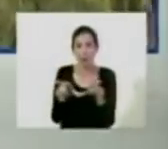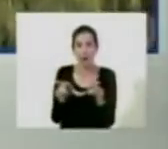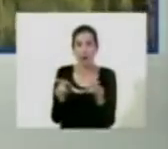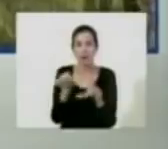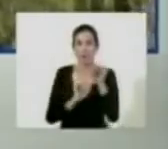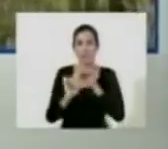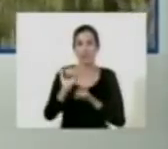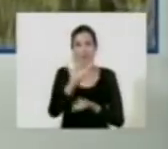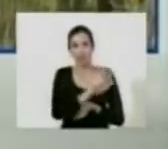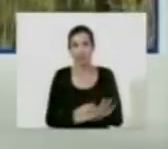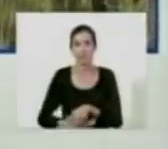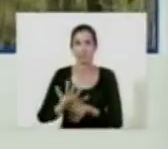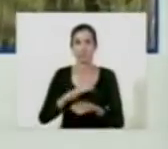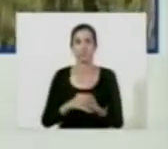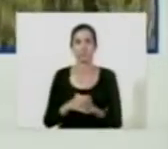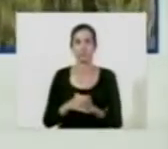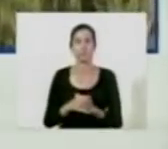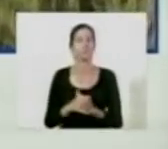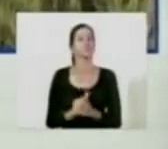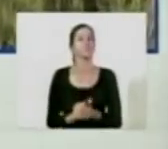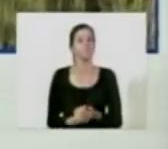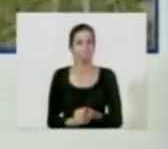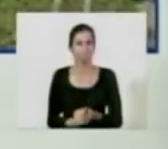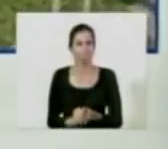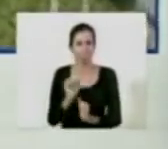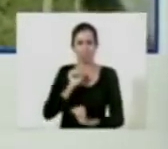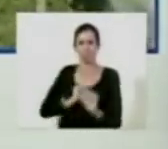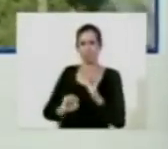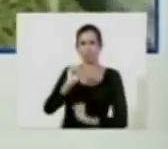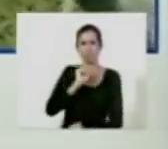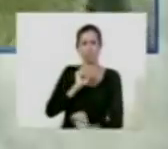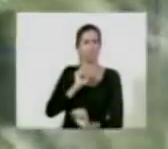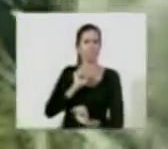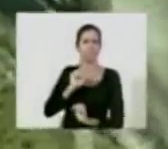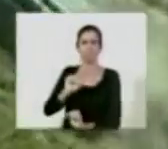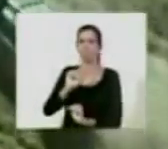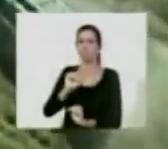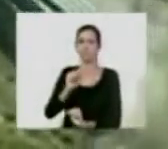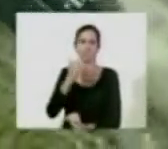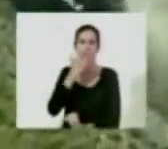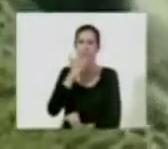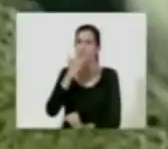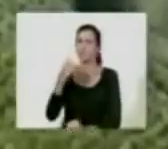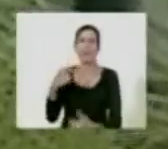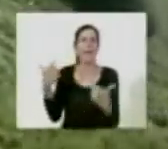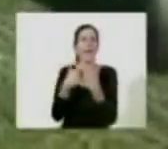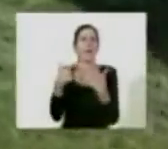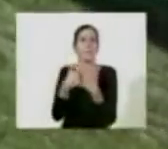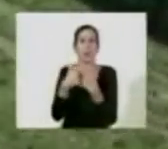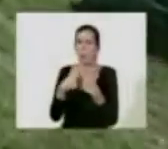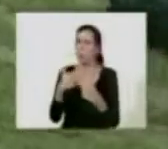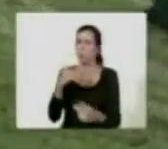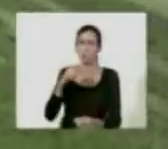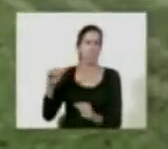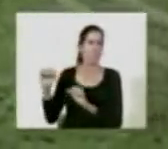defensa integral, a mi mando, para evitar así el avance e invasión del enemigo